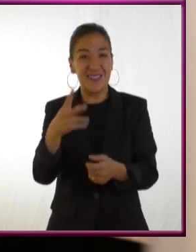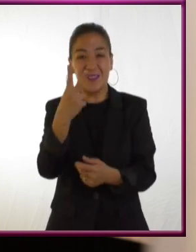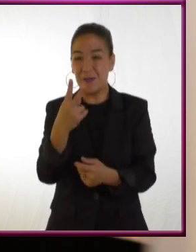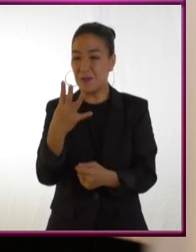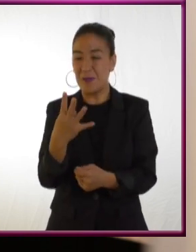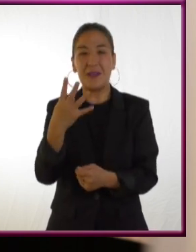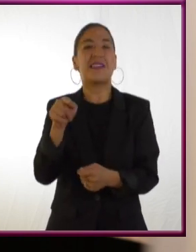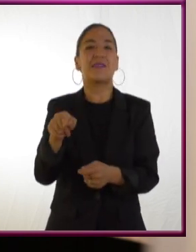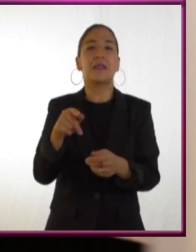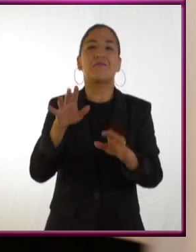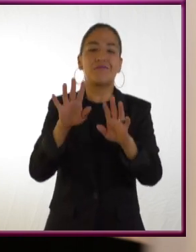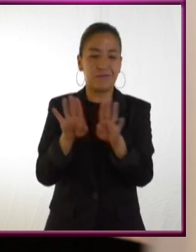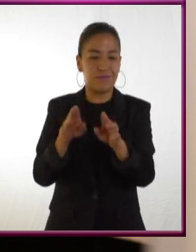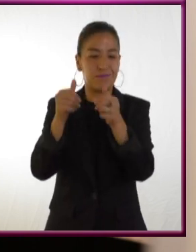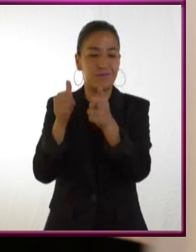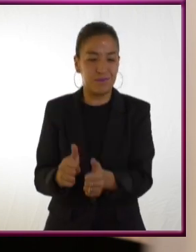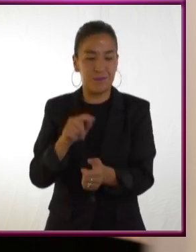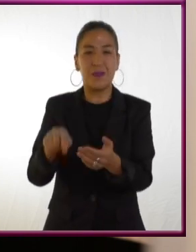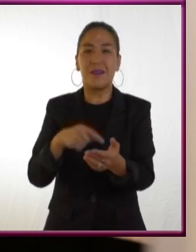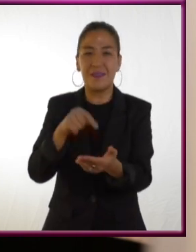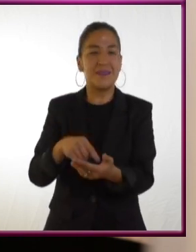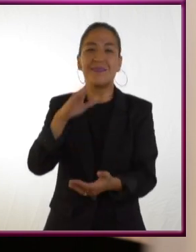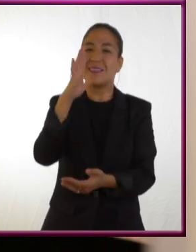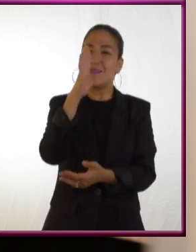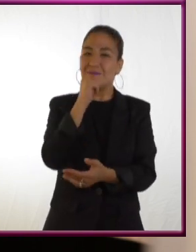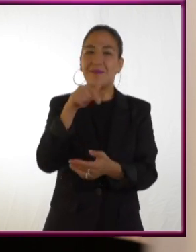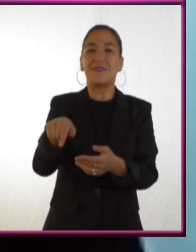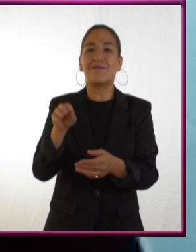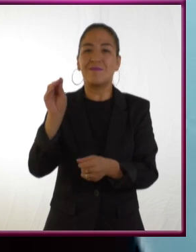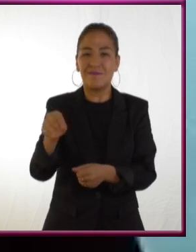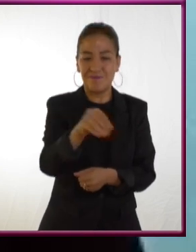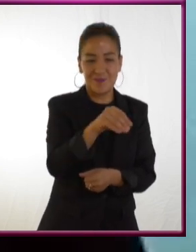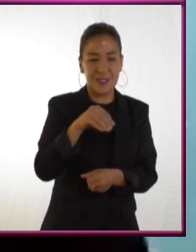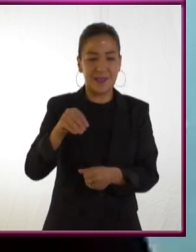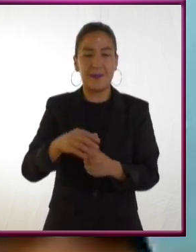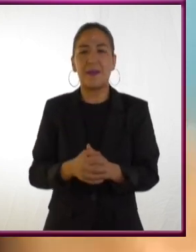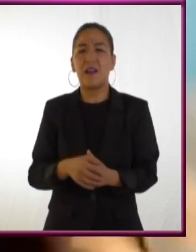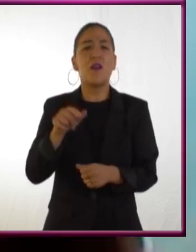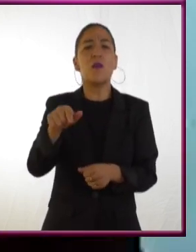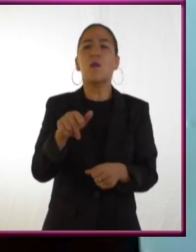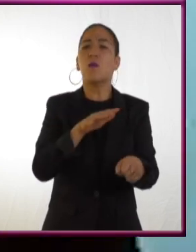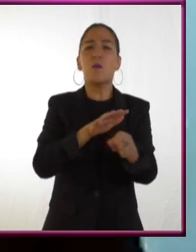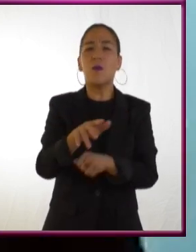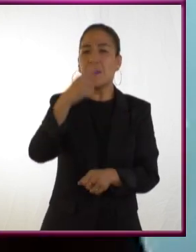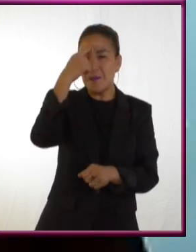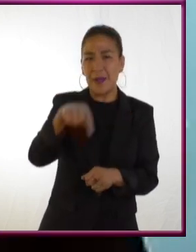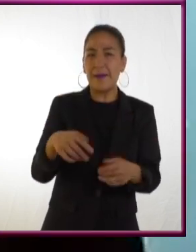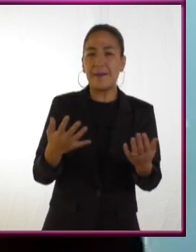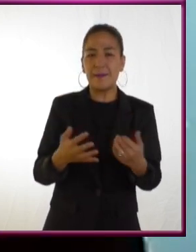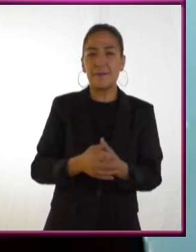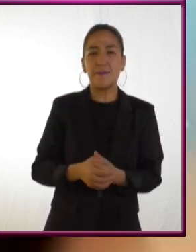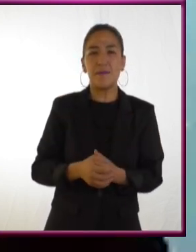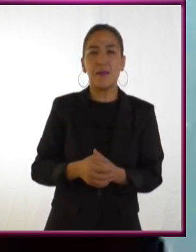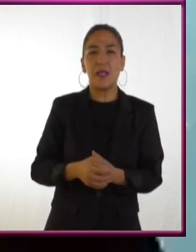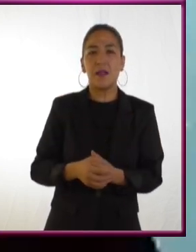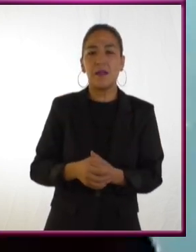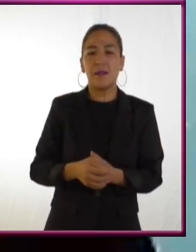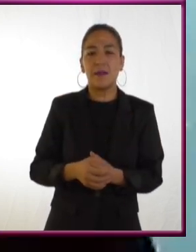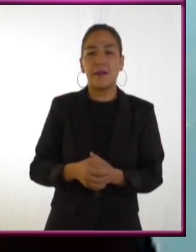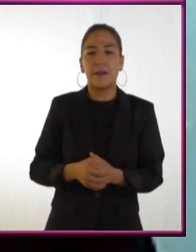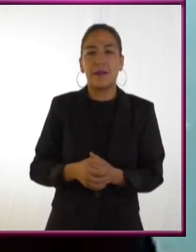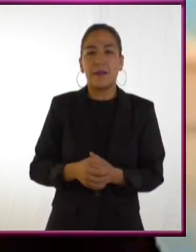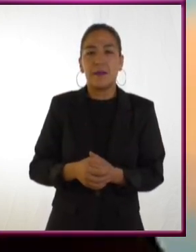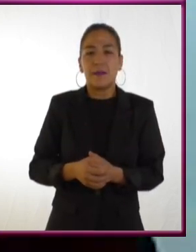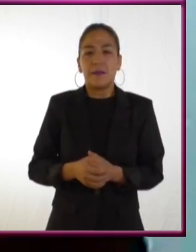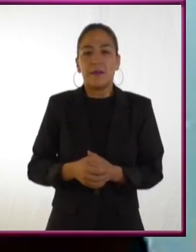puntos intermedios, pues nos vamos a quedar atorados en algún momento y no podemos realizar el recorrido. La única excepción para los puntos